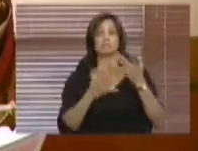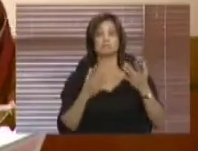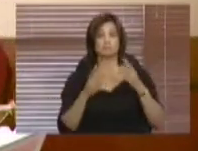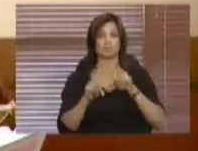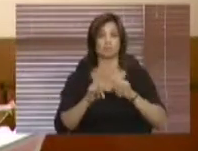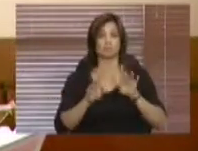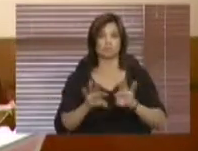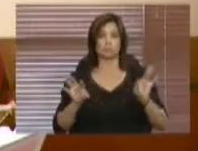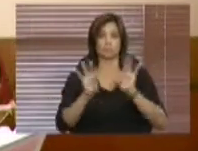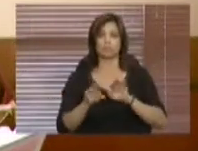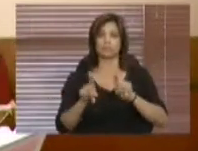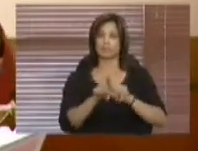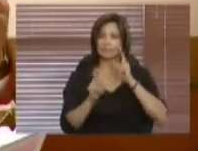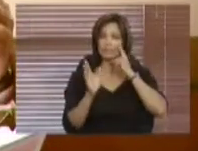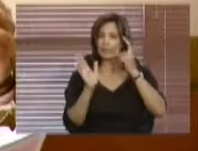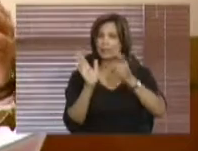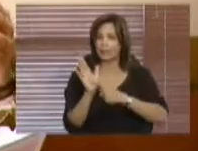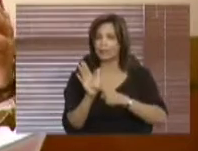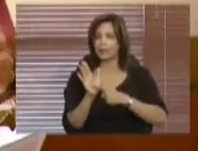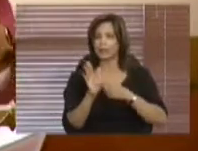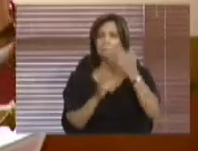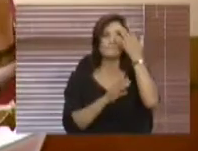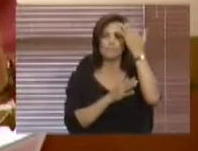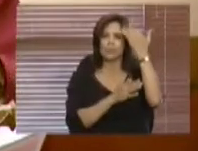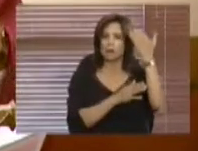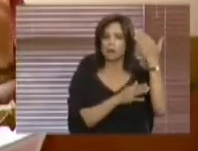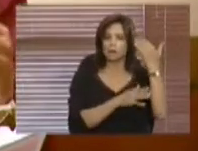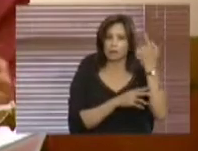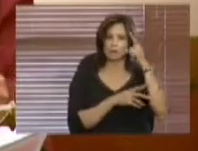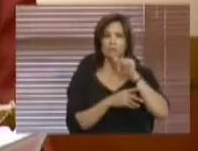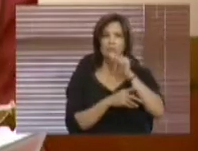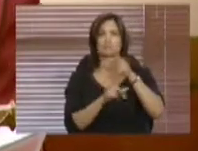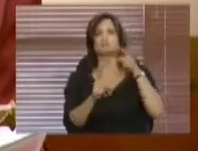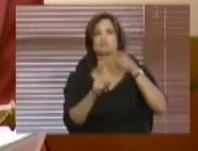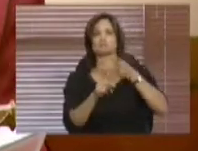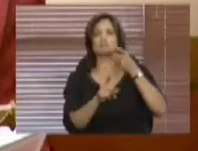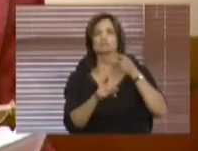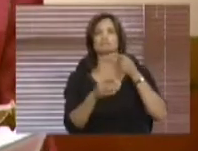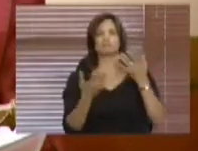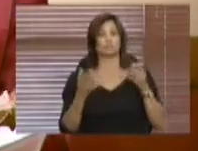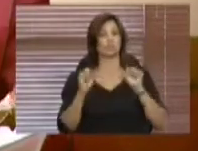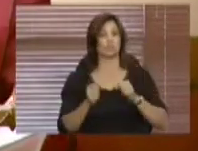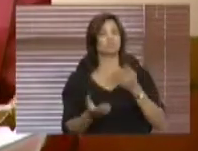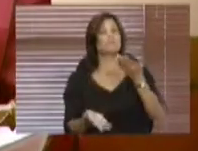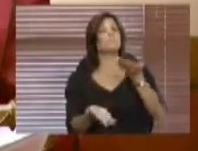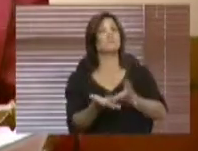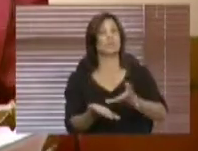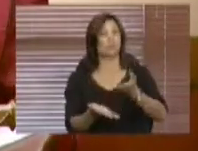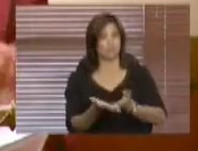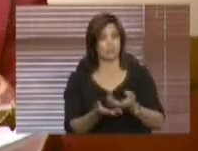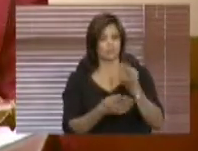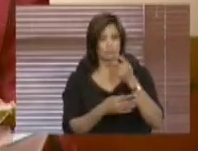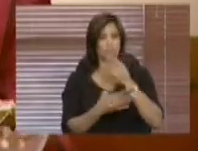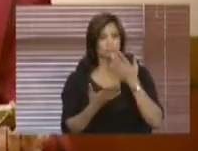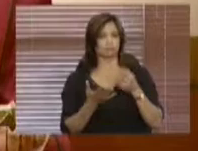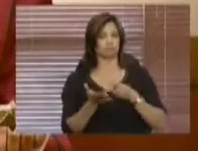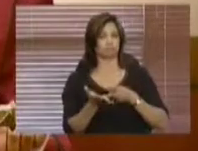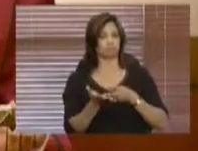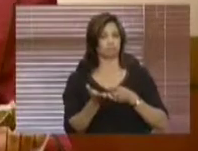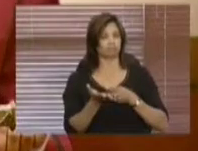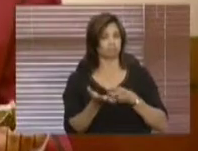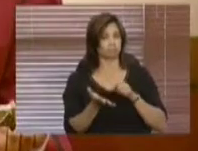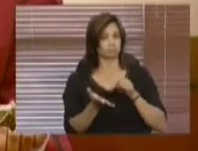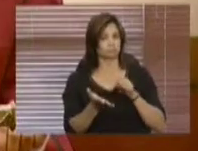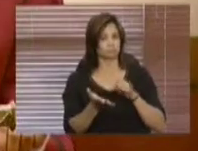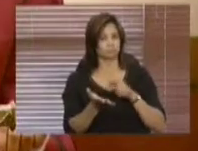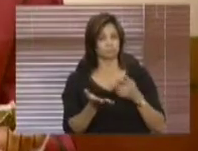preciso identificar razones o motivos objetivos que puedan ser comprobados en su verosimilitud.